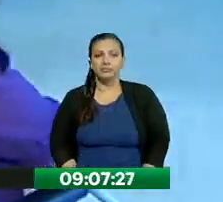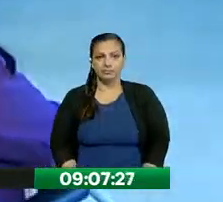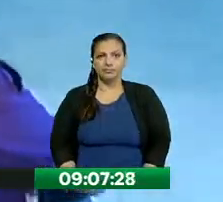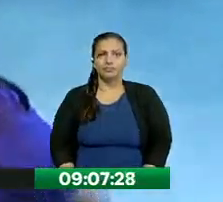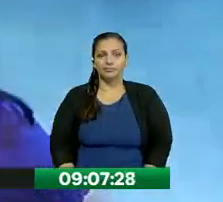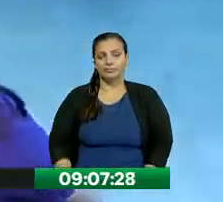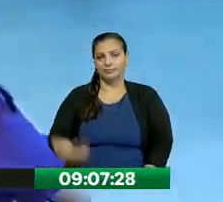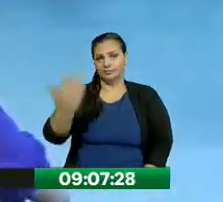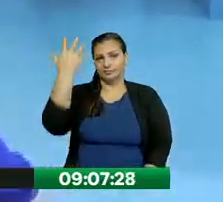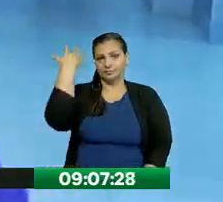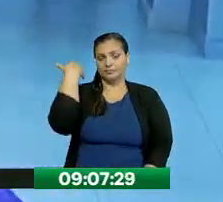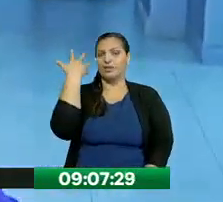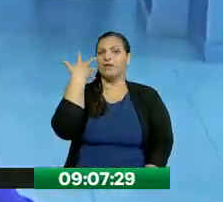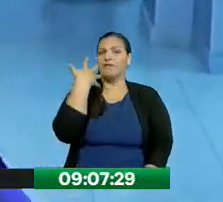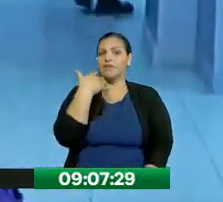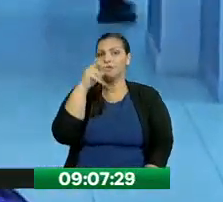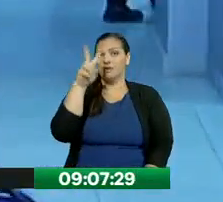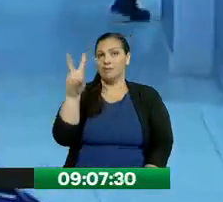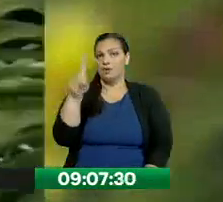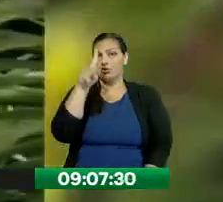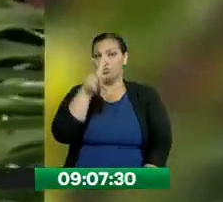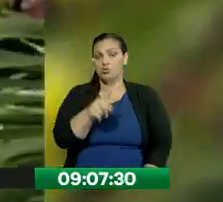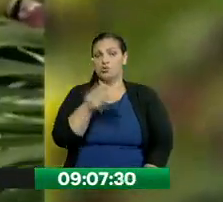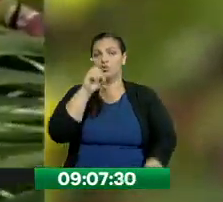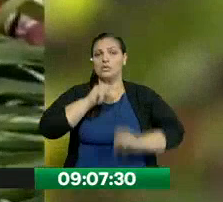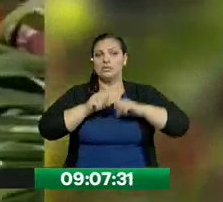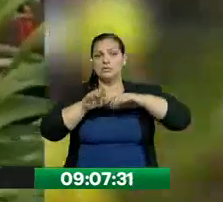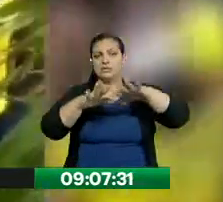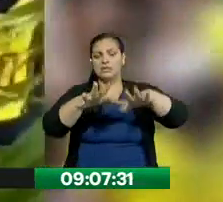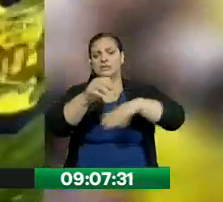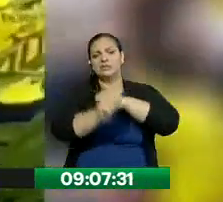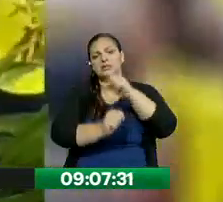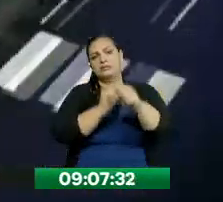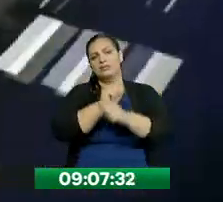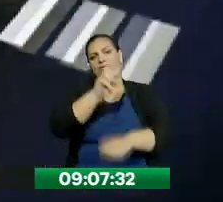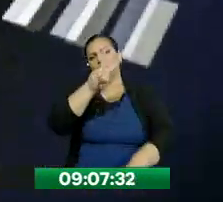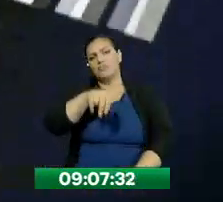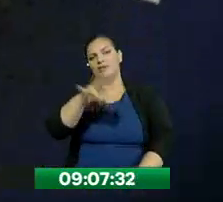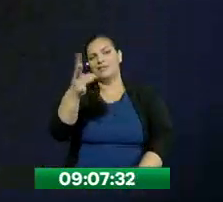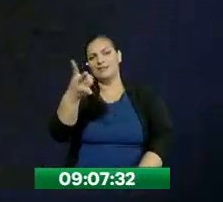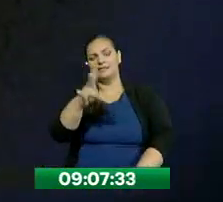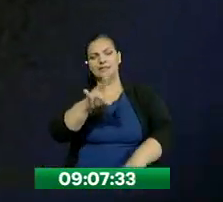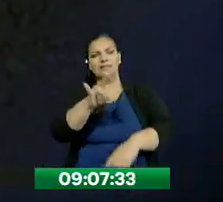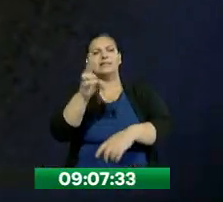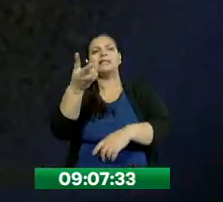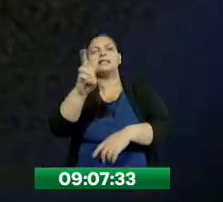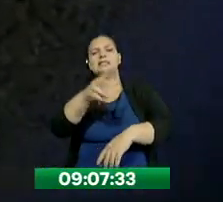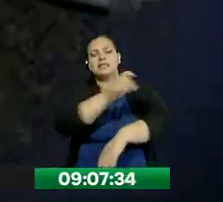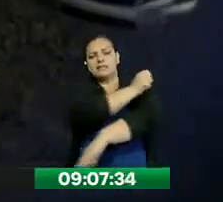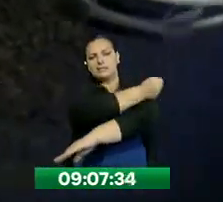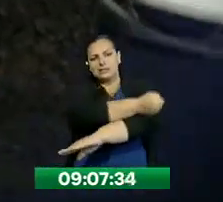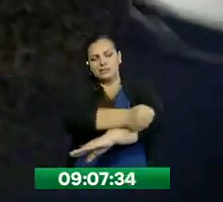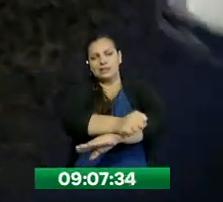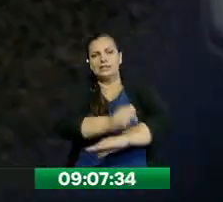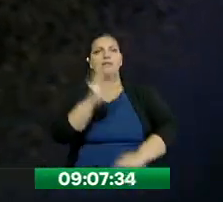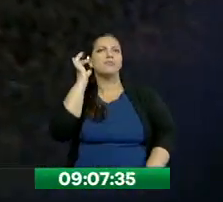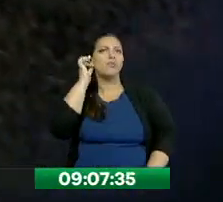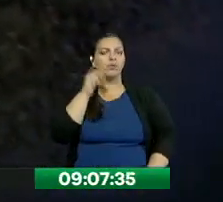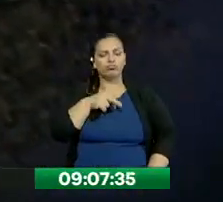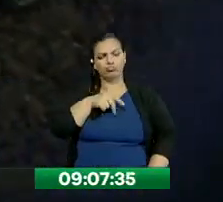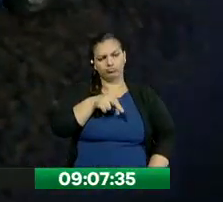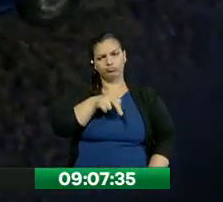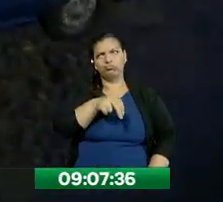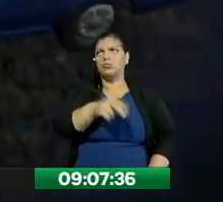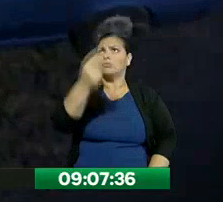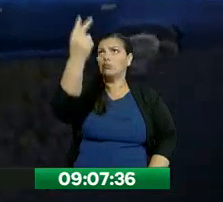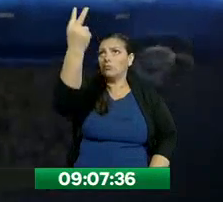ocurrido el 21 de septiembre del 2016 en la vía a San Borondón, mientras ella cruzaba una intersección aprovechando la